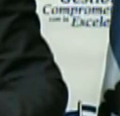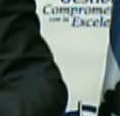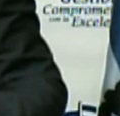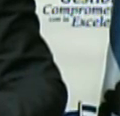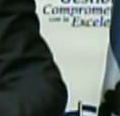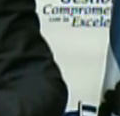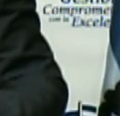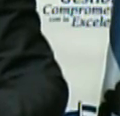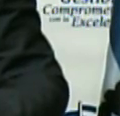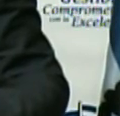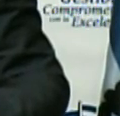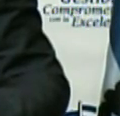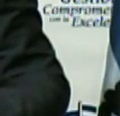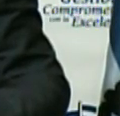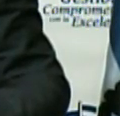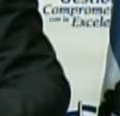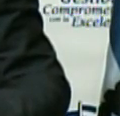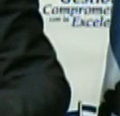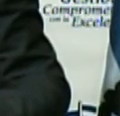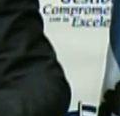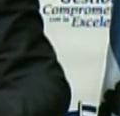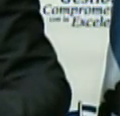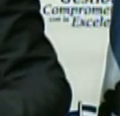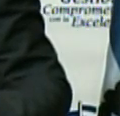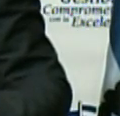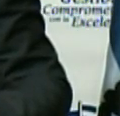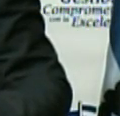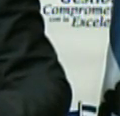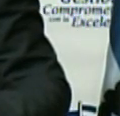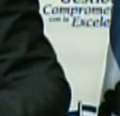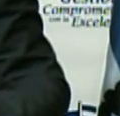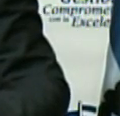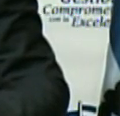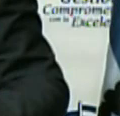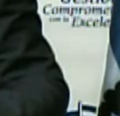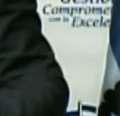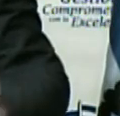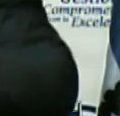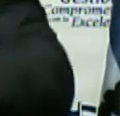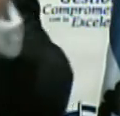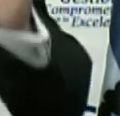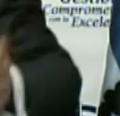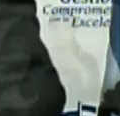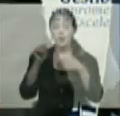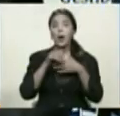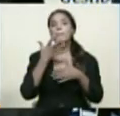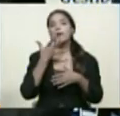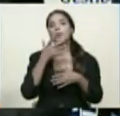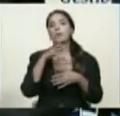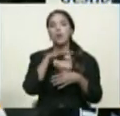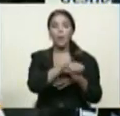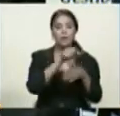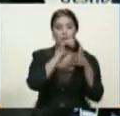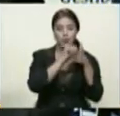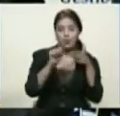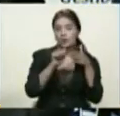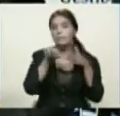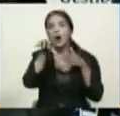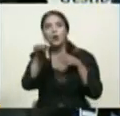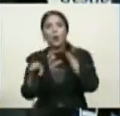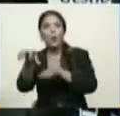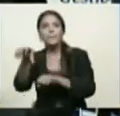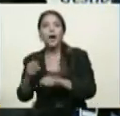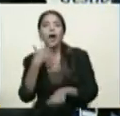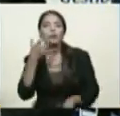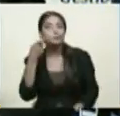investigaciones denuncias de obtenciones irregulares de divisas para la adquisición de por ejemplo aparatos auditivos